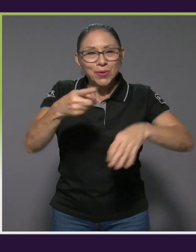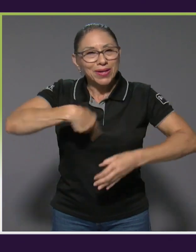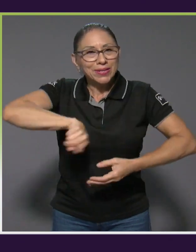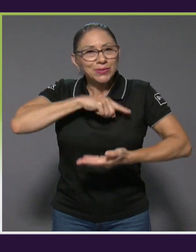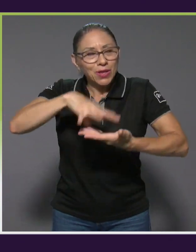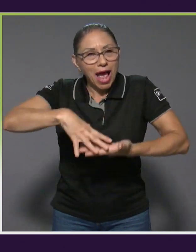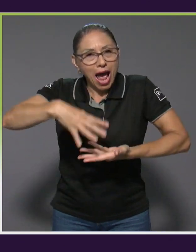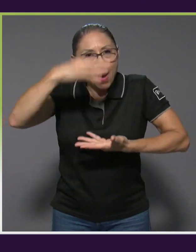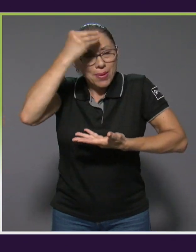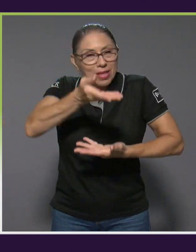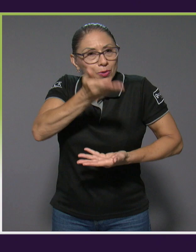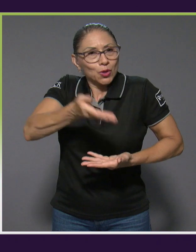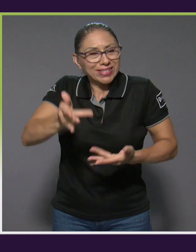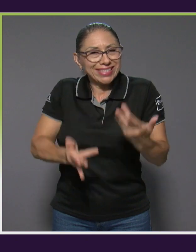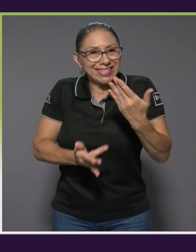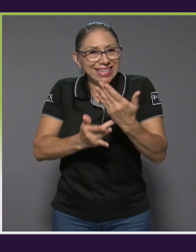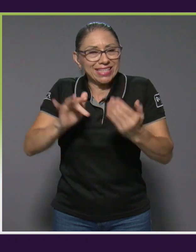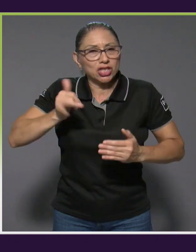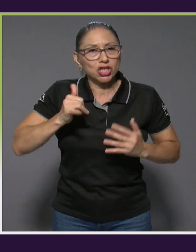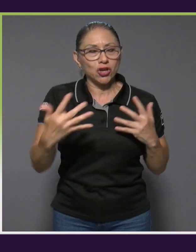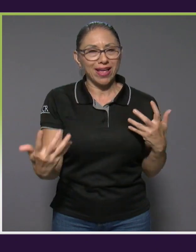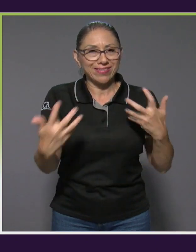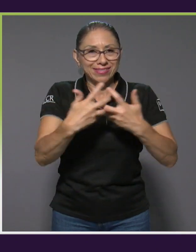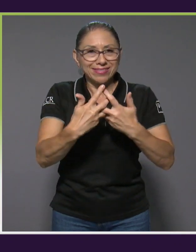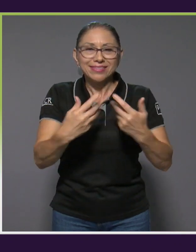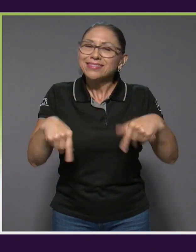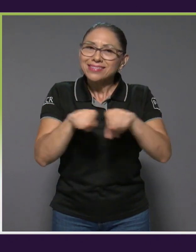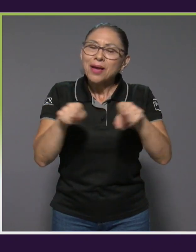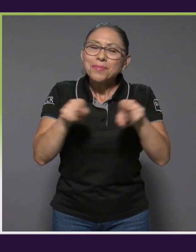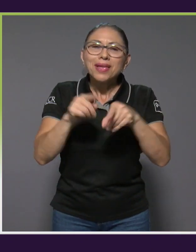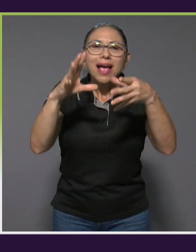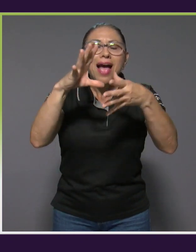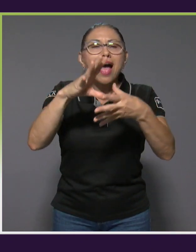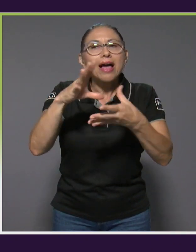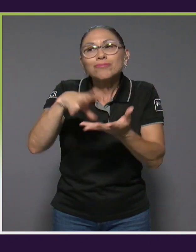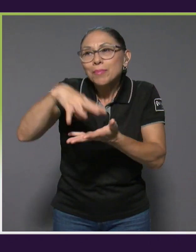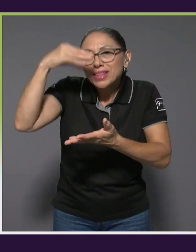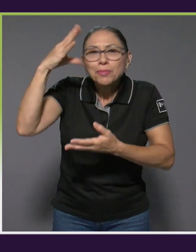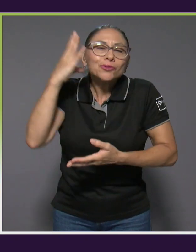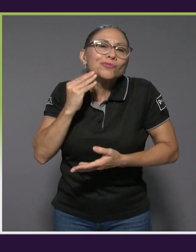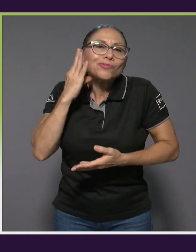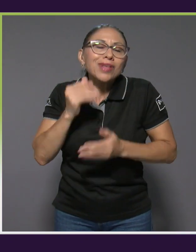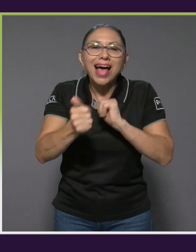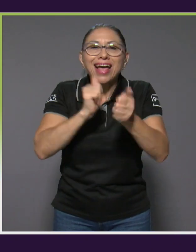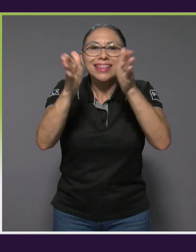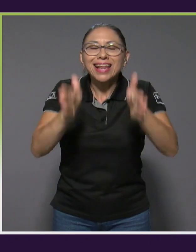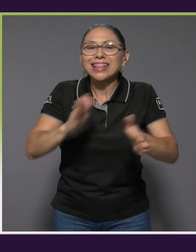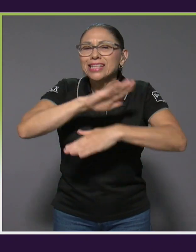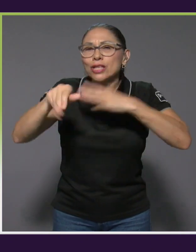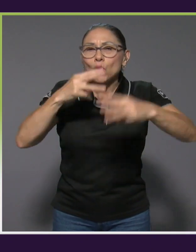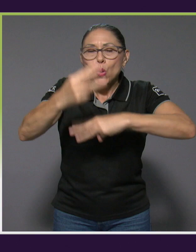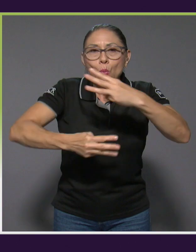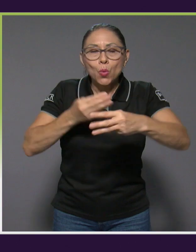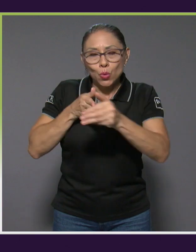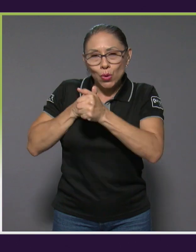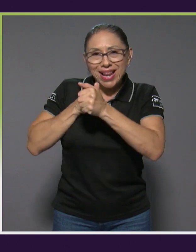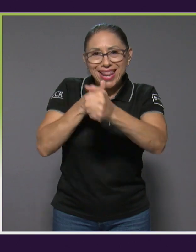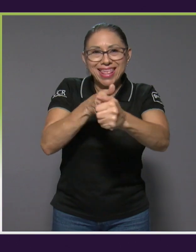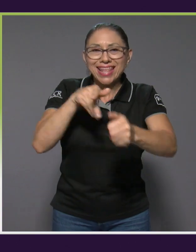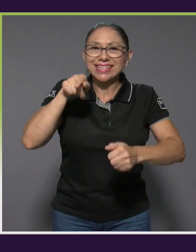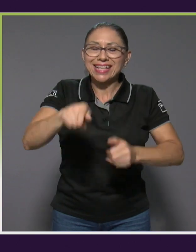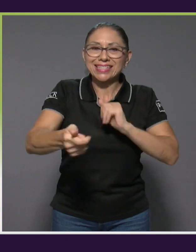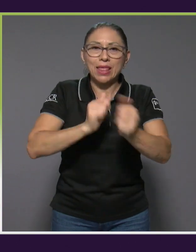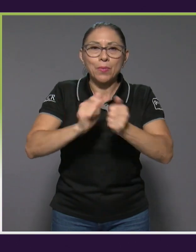aprenderemos aspectos técnicos del surf adaptado, pero también historias de atletas de todo el planeta que lideran el movimiento de este